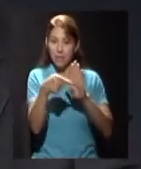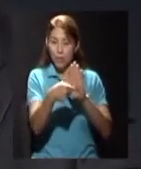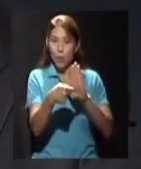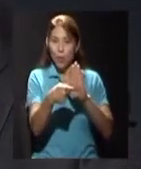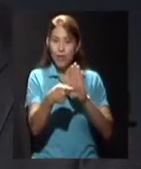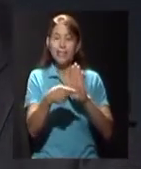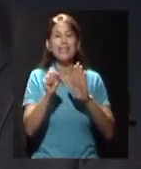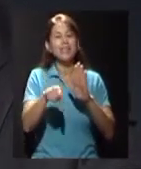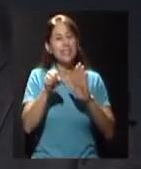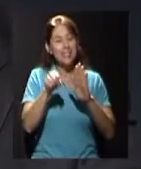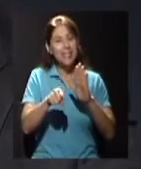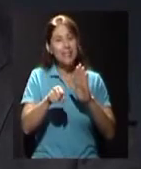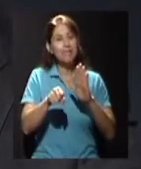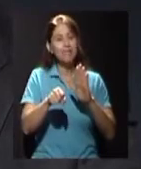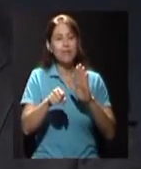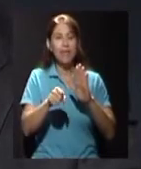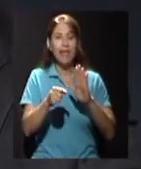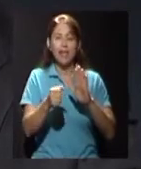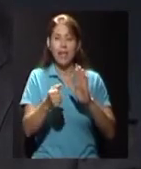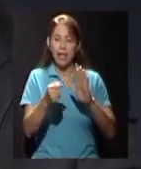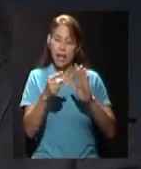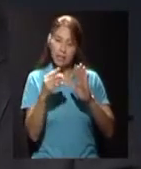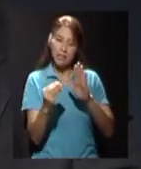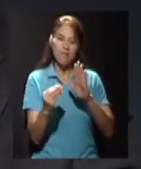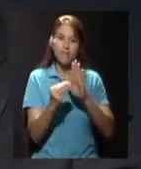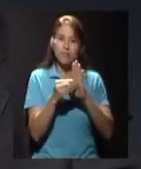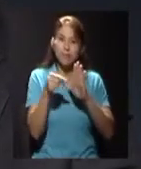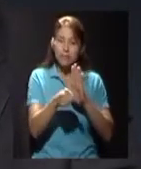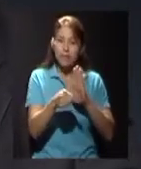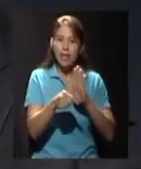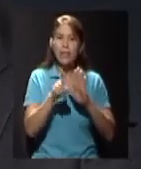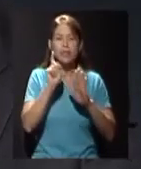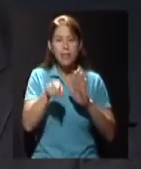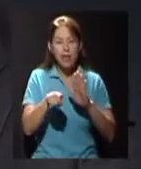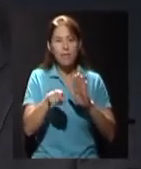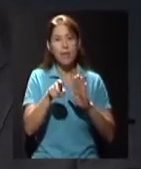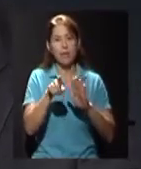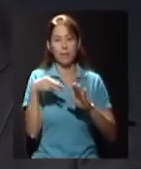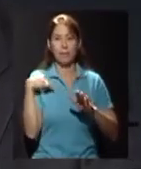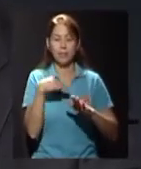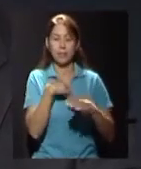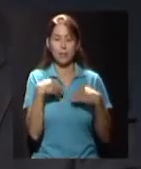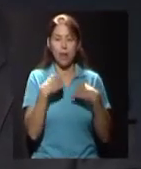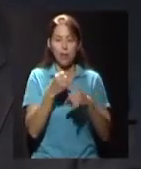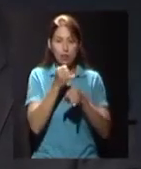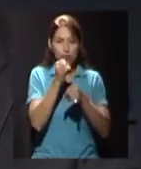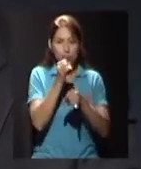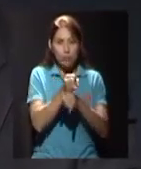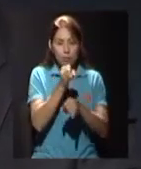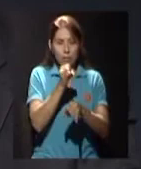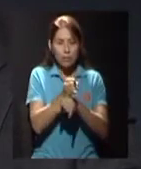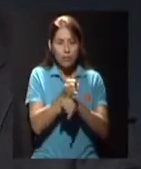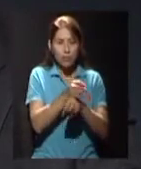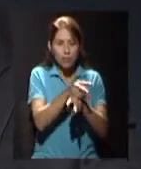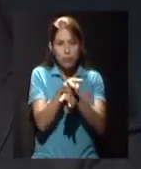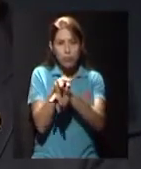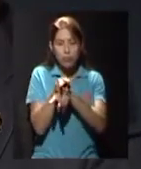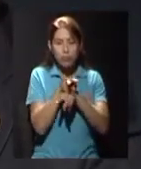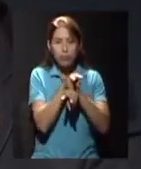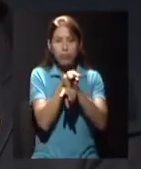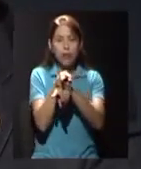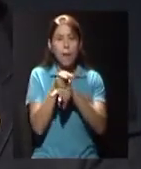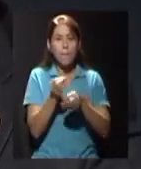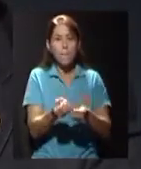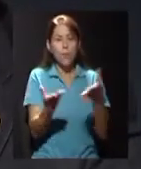o conceptualizar una rectoría que debe abarcar tanto lo público como lo privado como debe ser y como suele ser